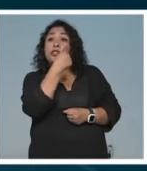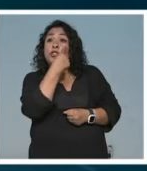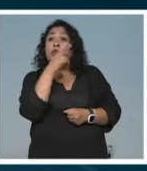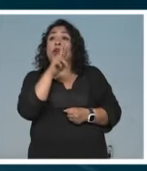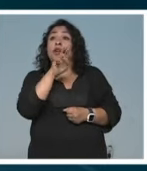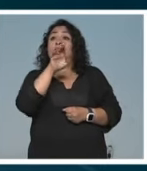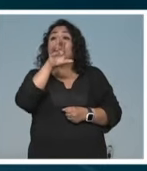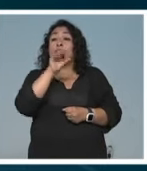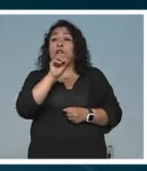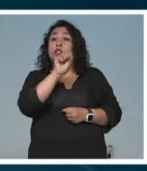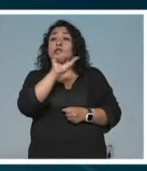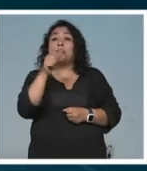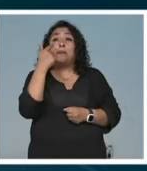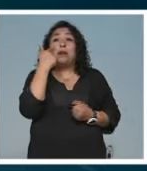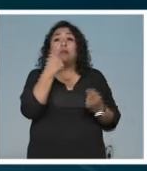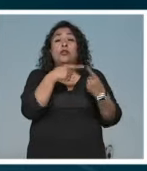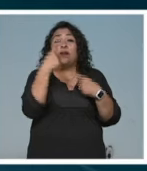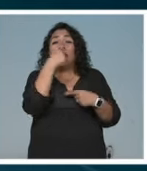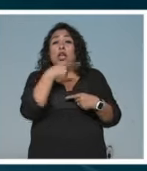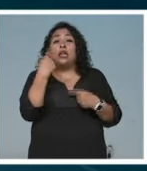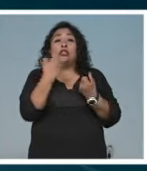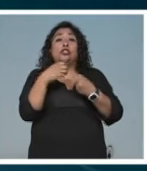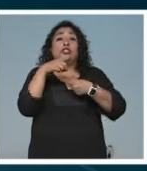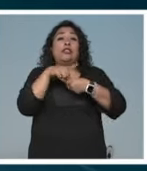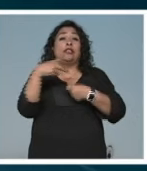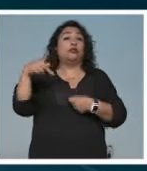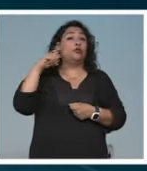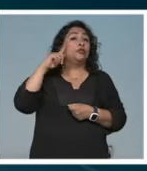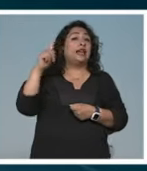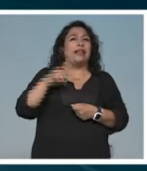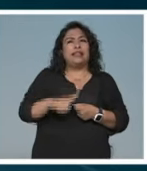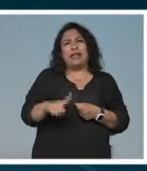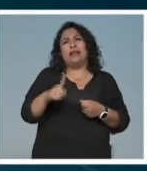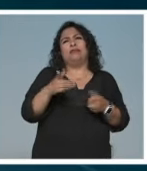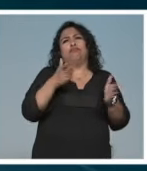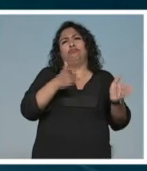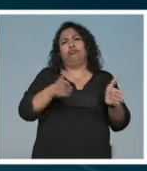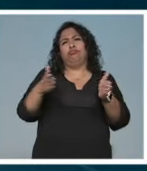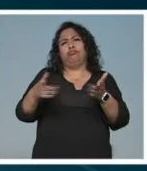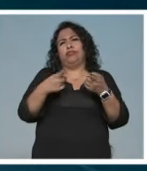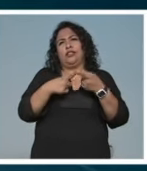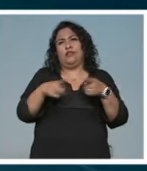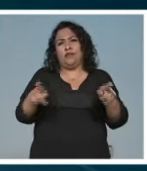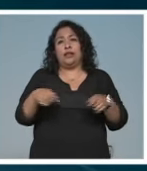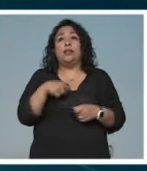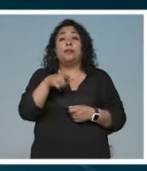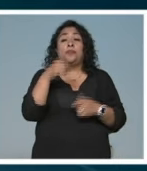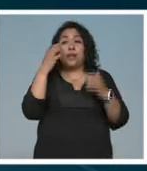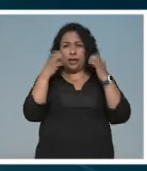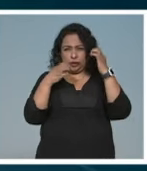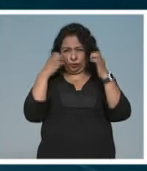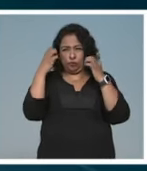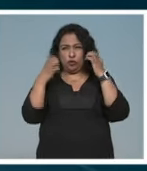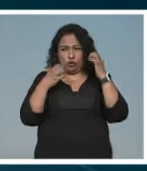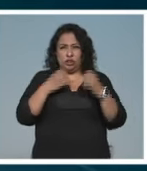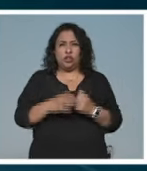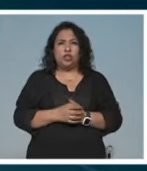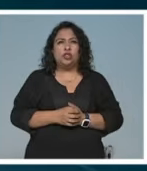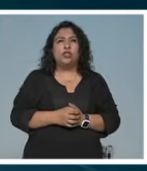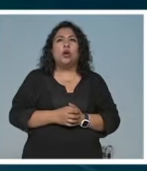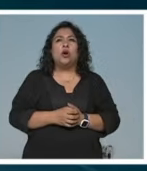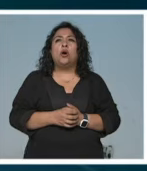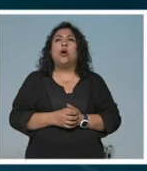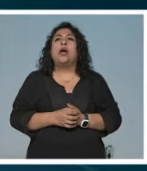Ortega, nos trae diversos rostros de la sociedad zacatecana en múltiples facetas. Esta exposición